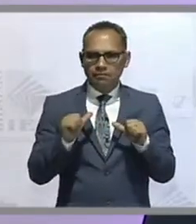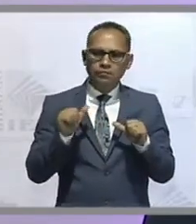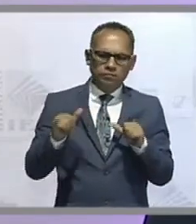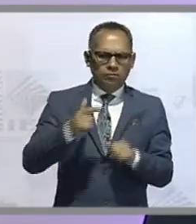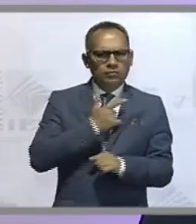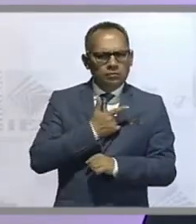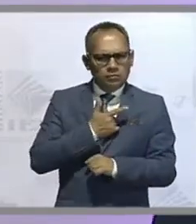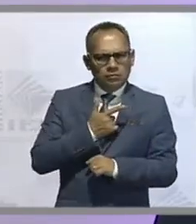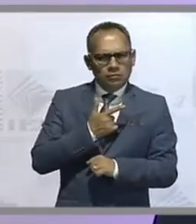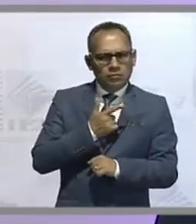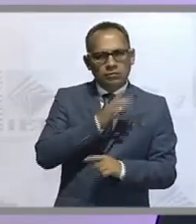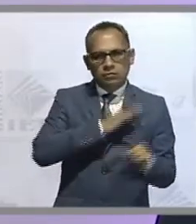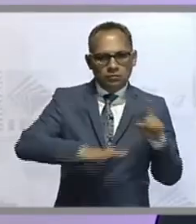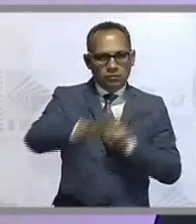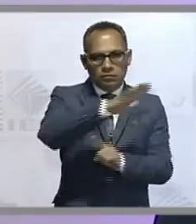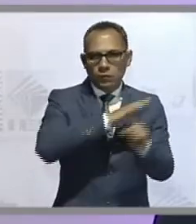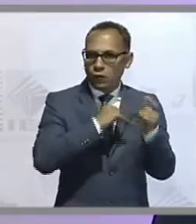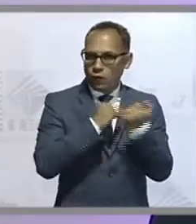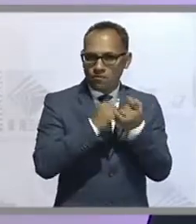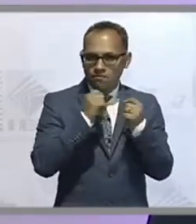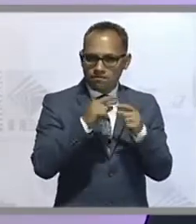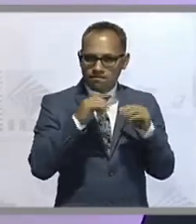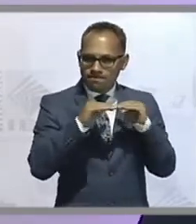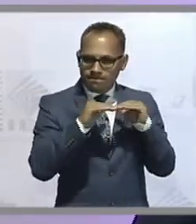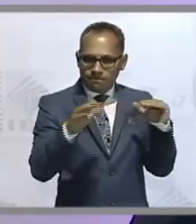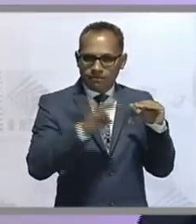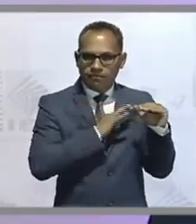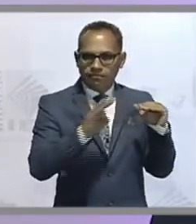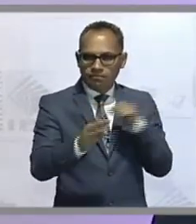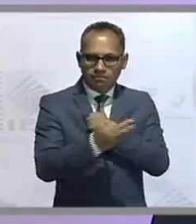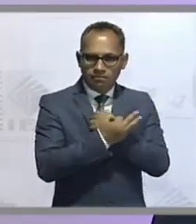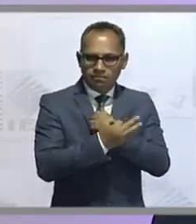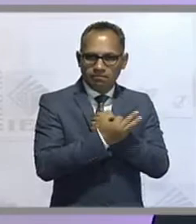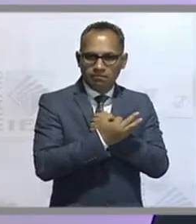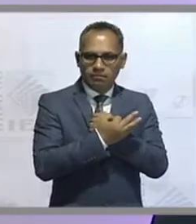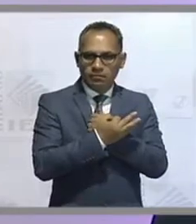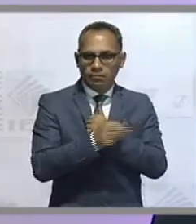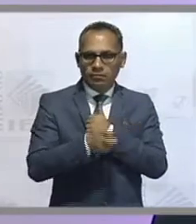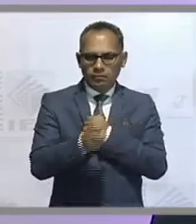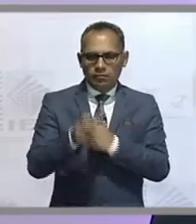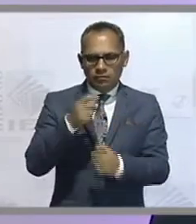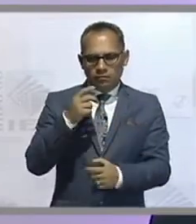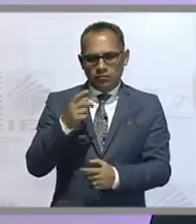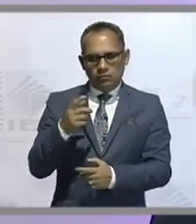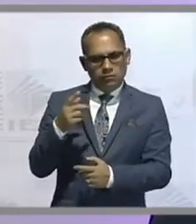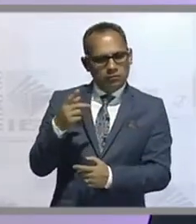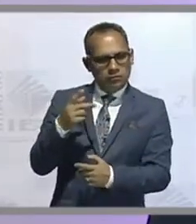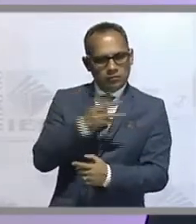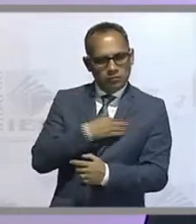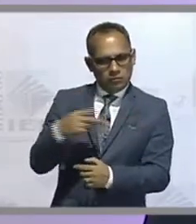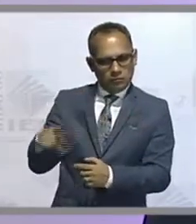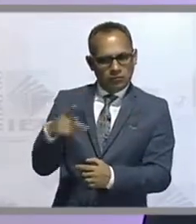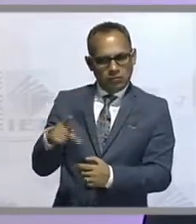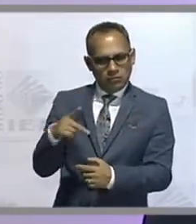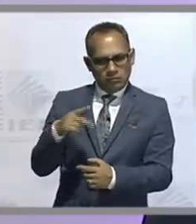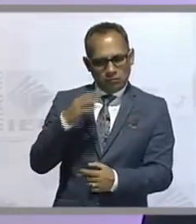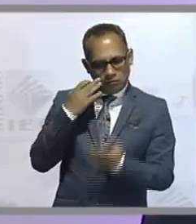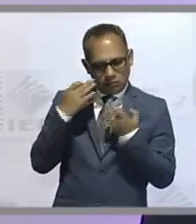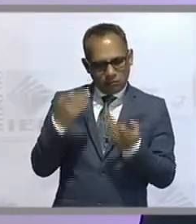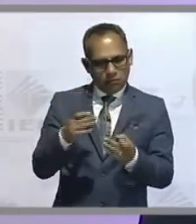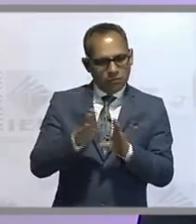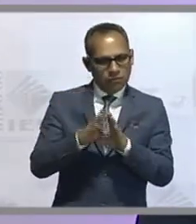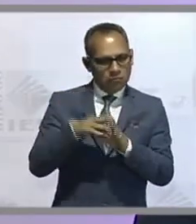que su familia que sus hijos sigan estudiando hasta llegar a lograr una